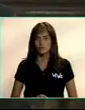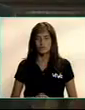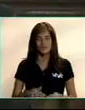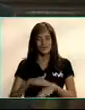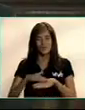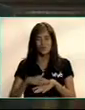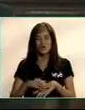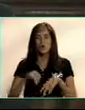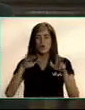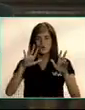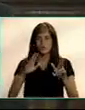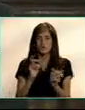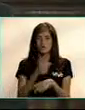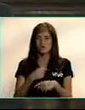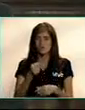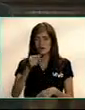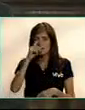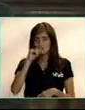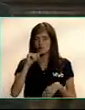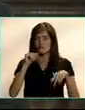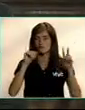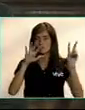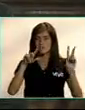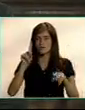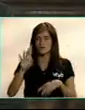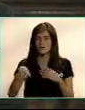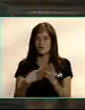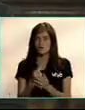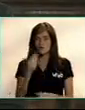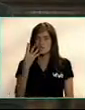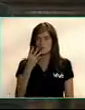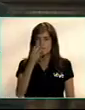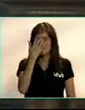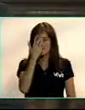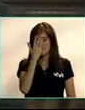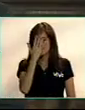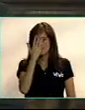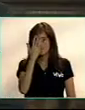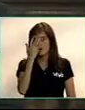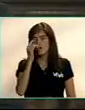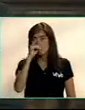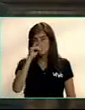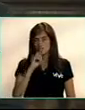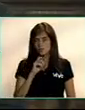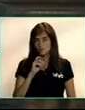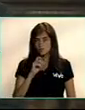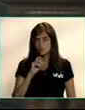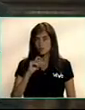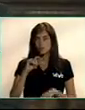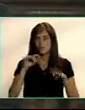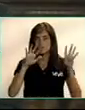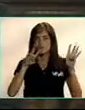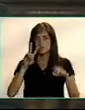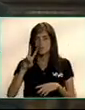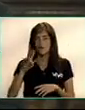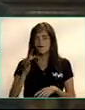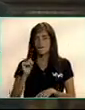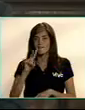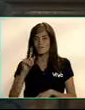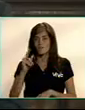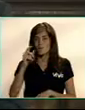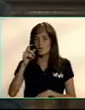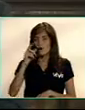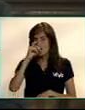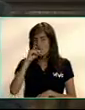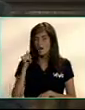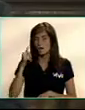Del 8 de agosto del año 71 al 4 de febrero del año 92 pasaron 21 años, 6 meses